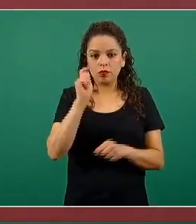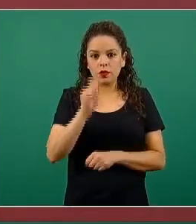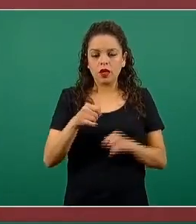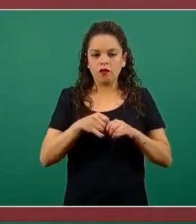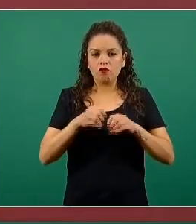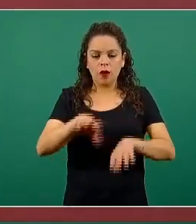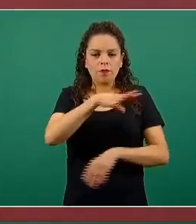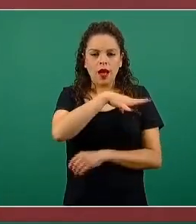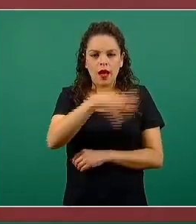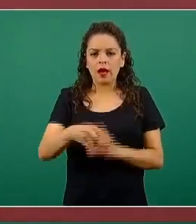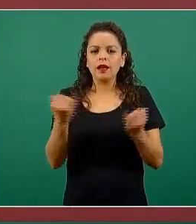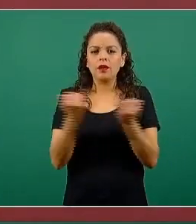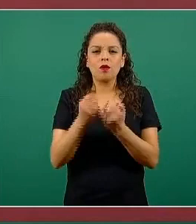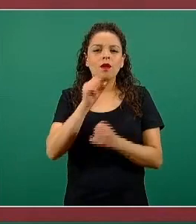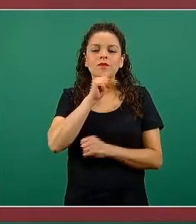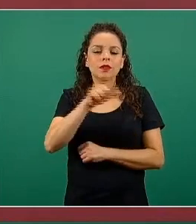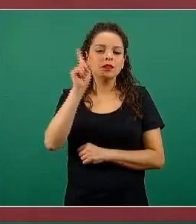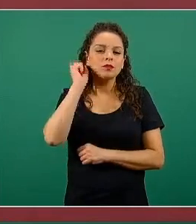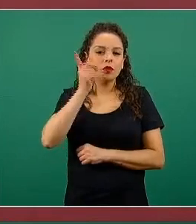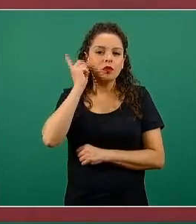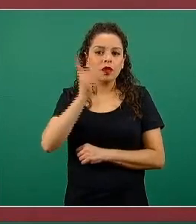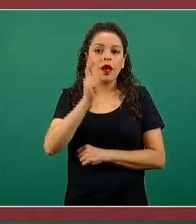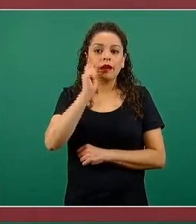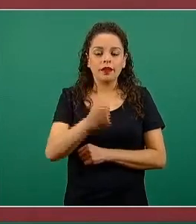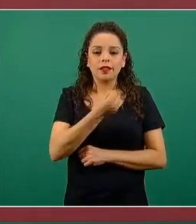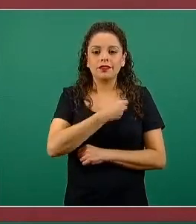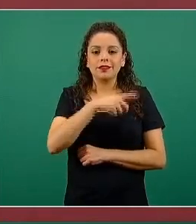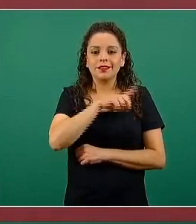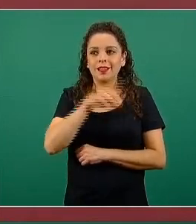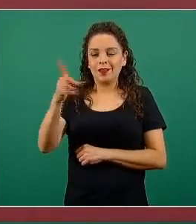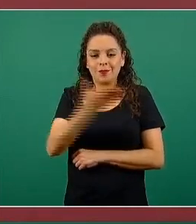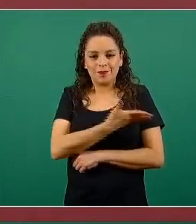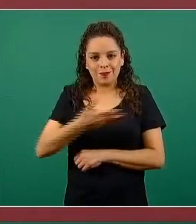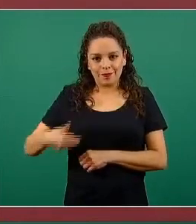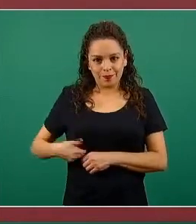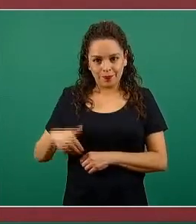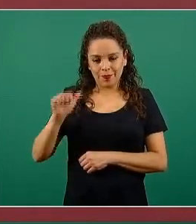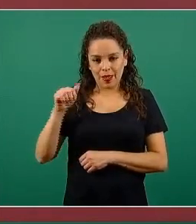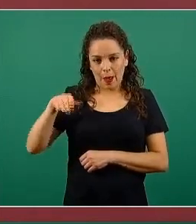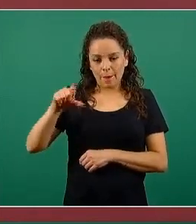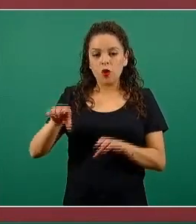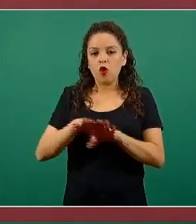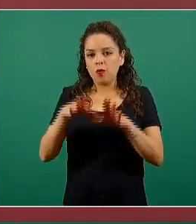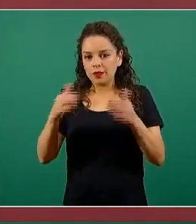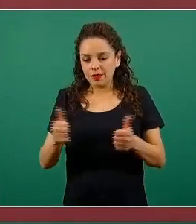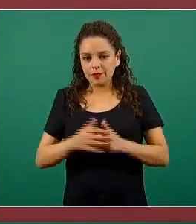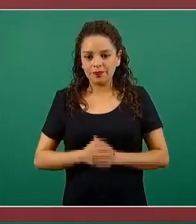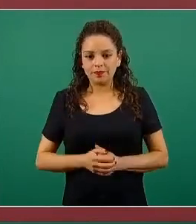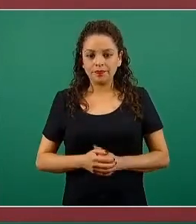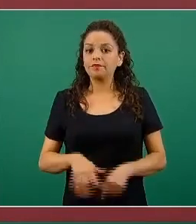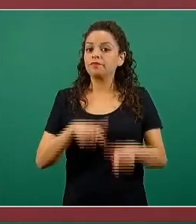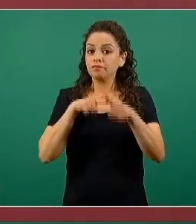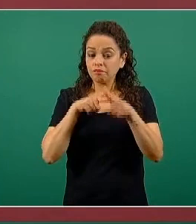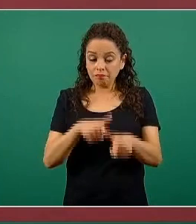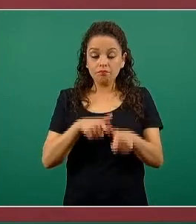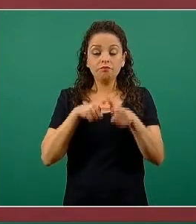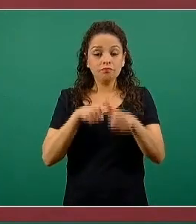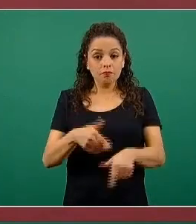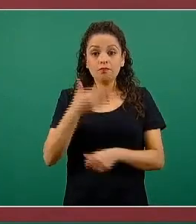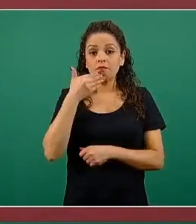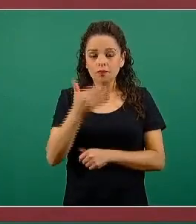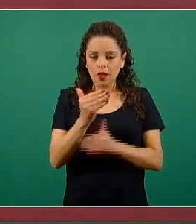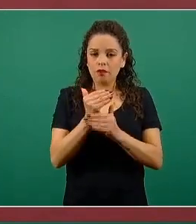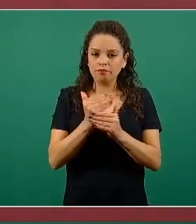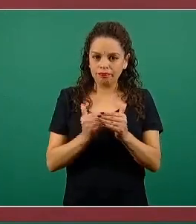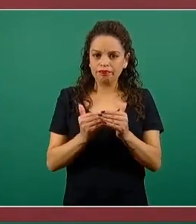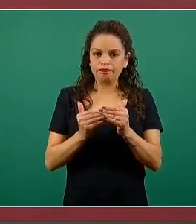general, como lo hacemos todos los días, de la salud del señor presidente Andrés Manuel López Obrador. Afortunadamente sigue evolucionando positivamente.